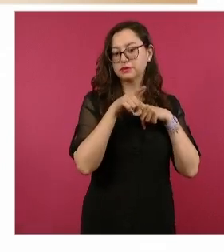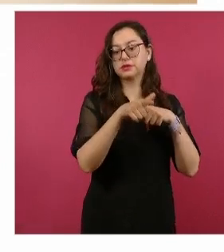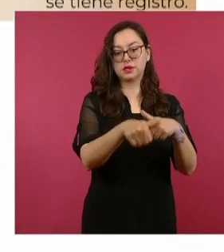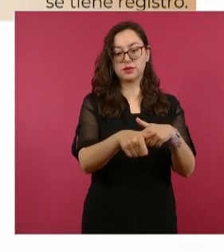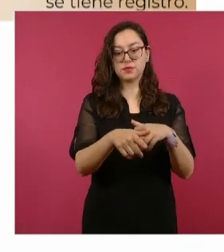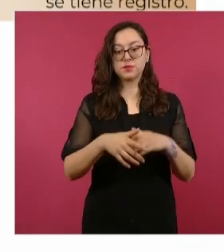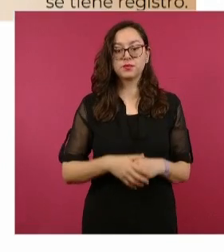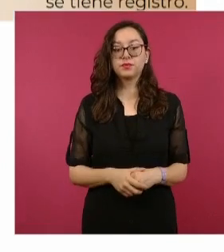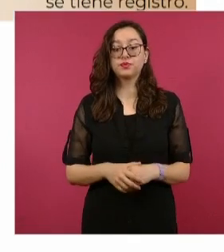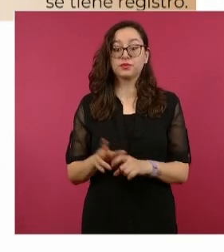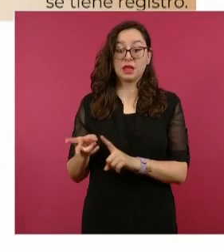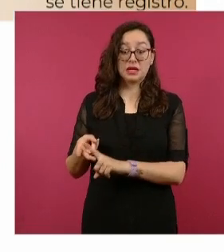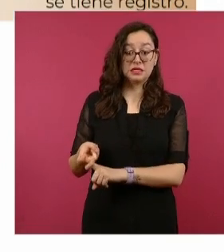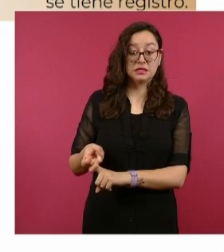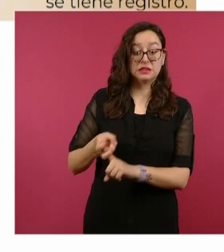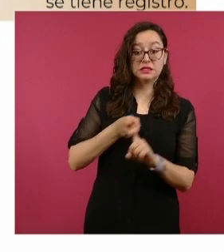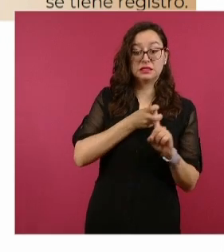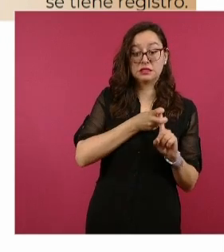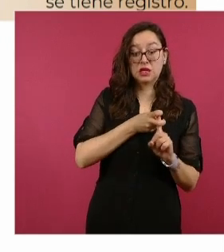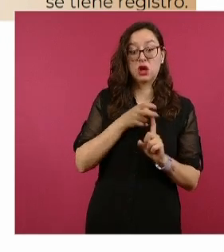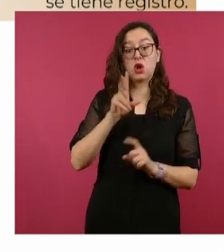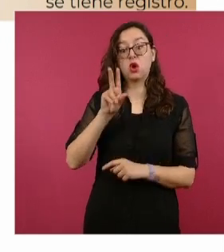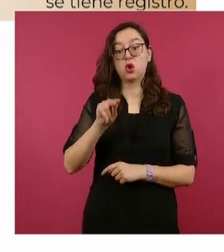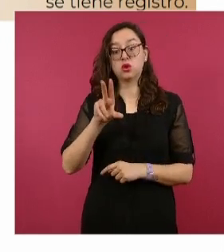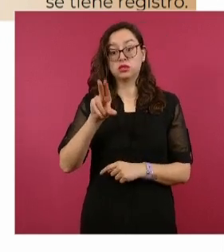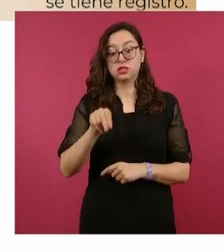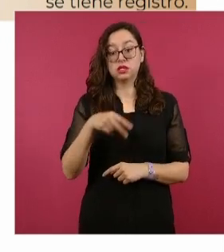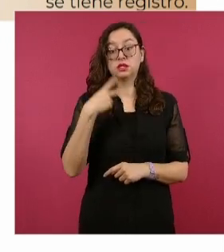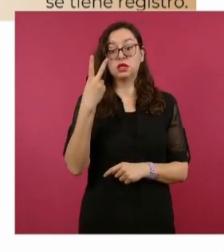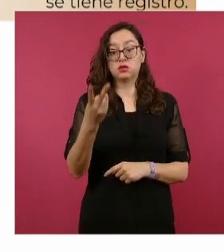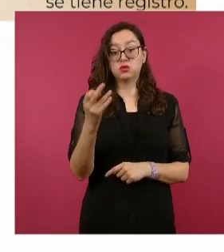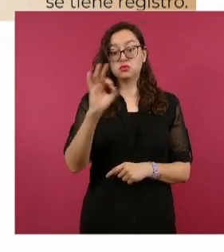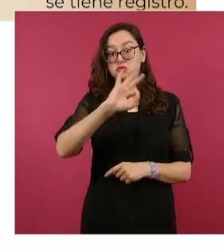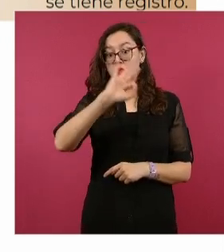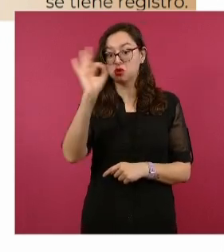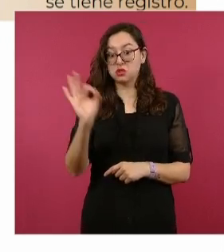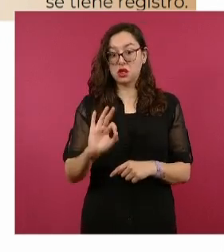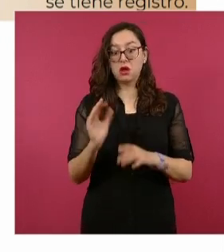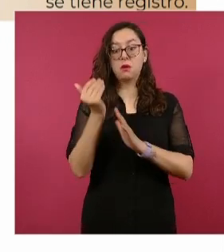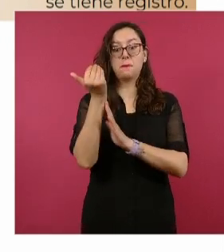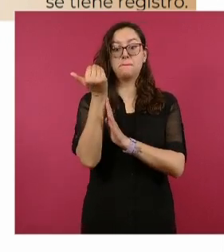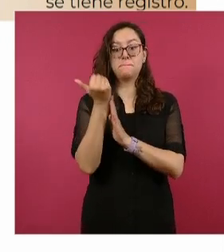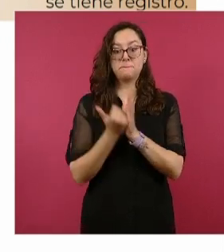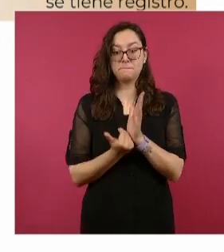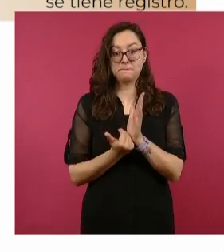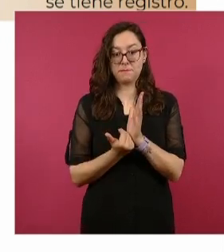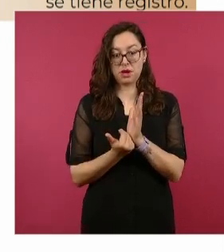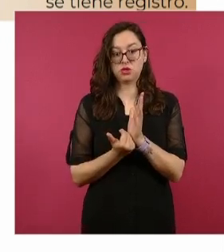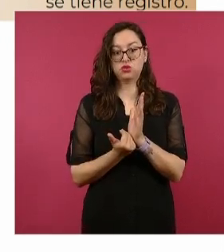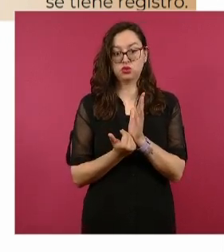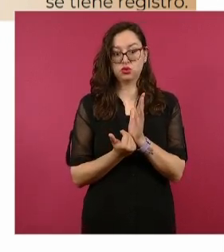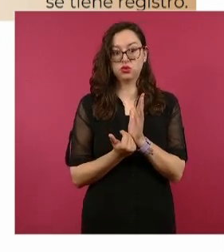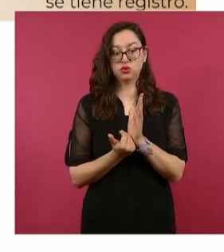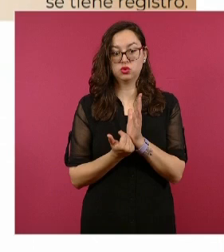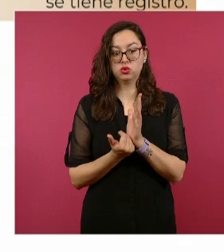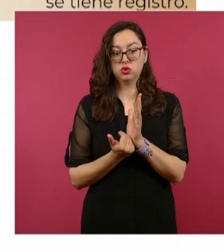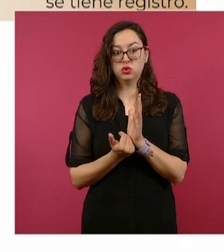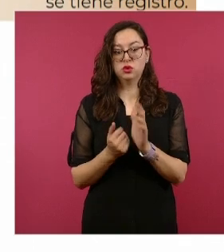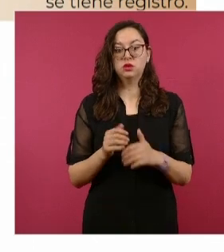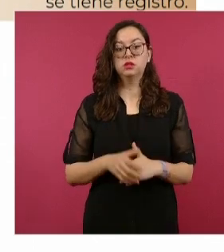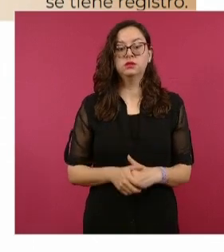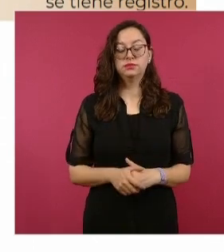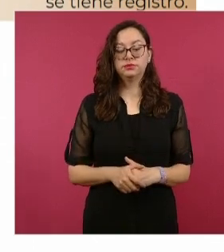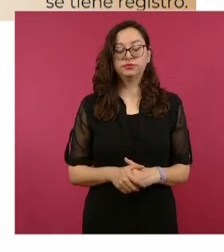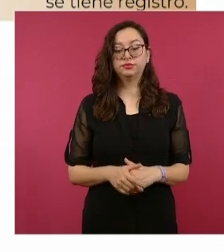secuestro, tuvimos una disminución de 82%. Este marzo